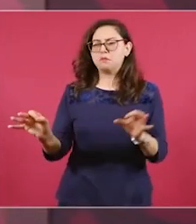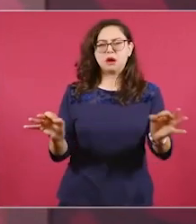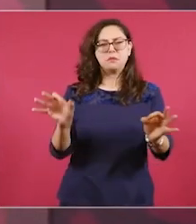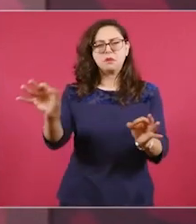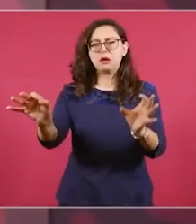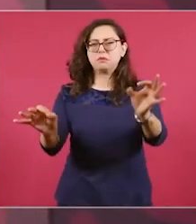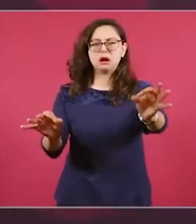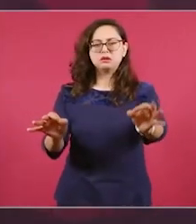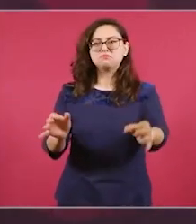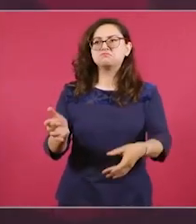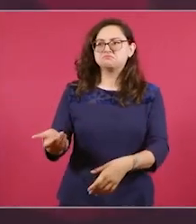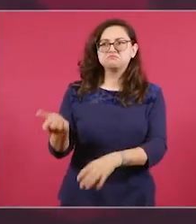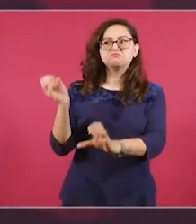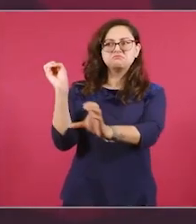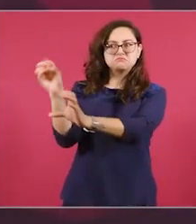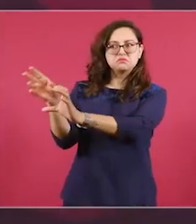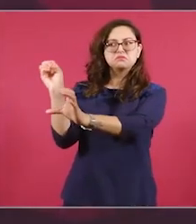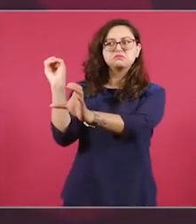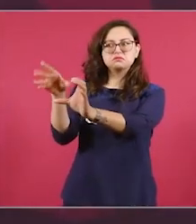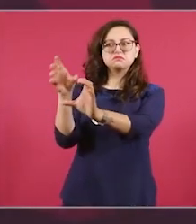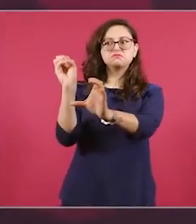muchos pueblos, regiones